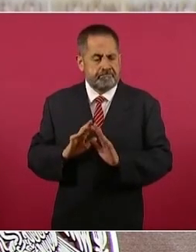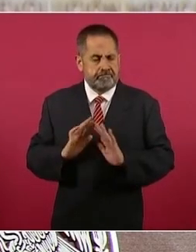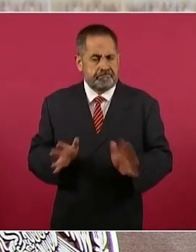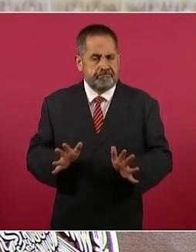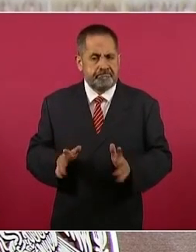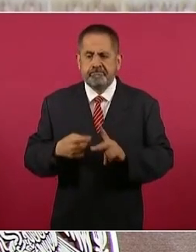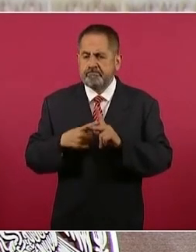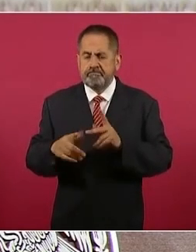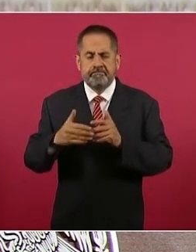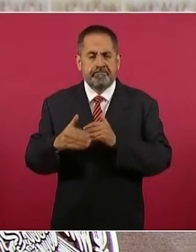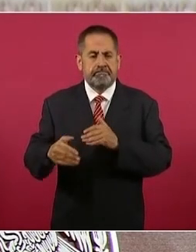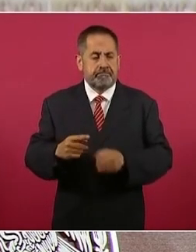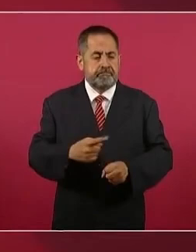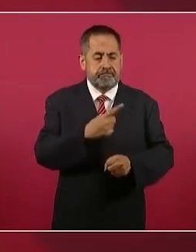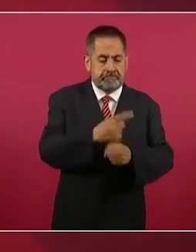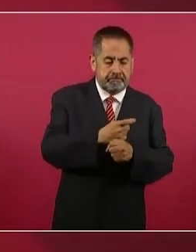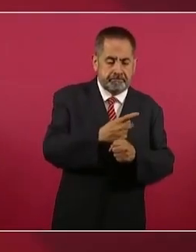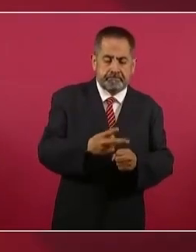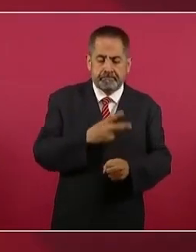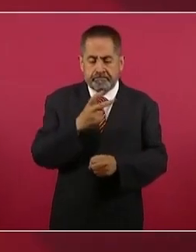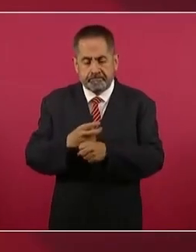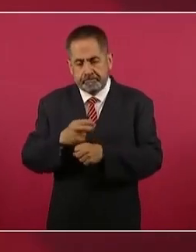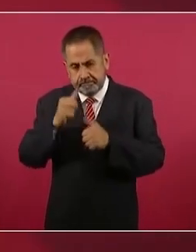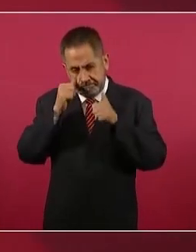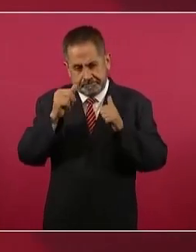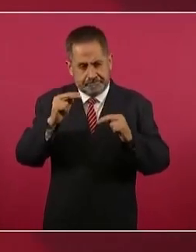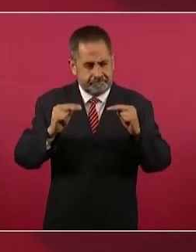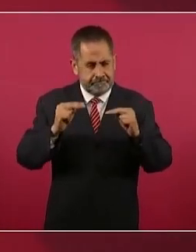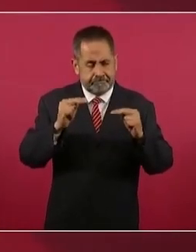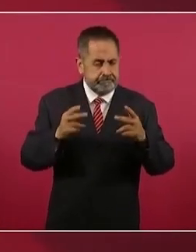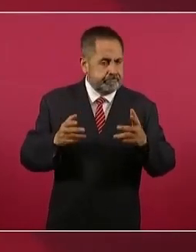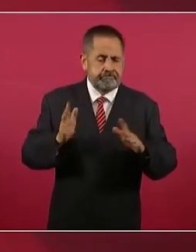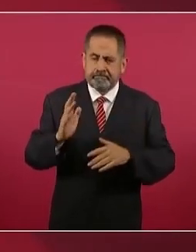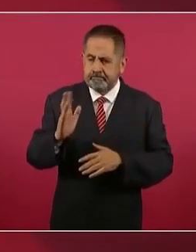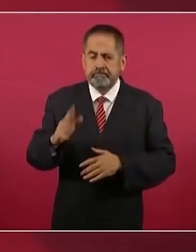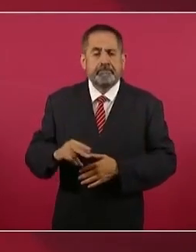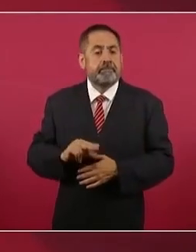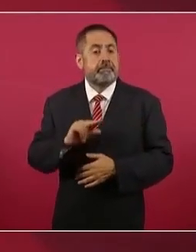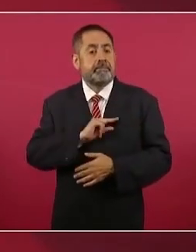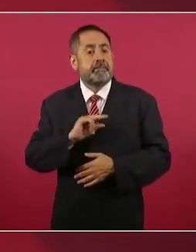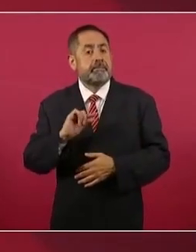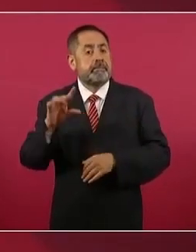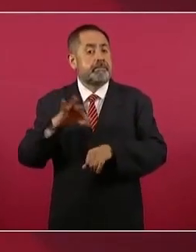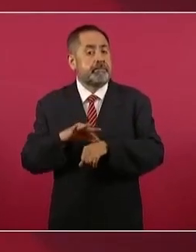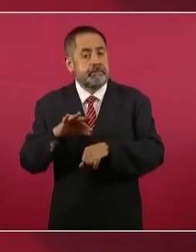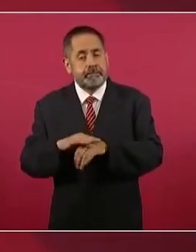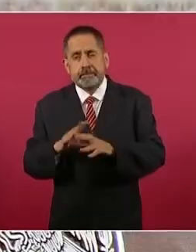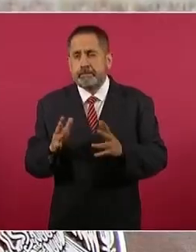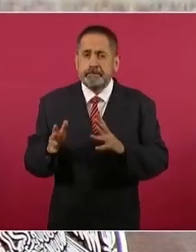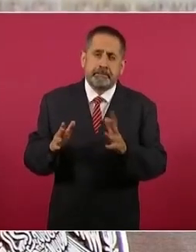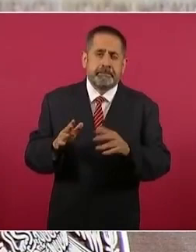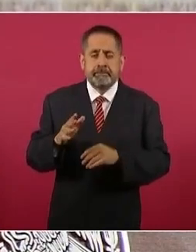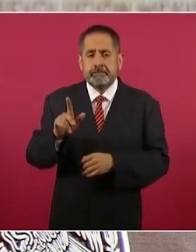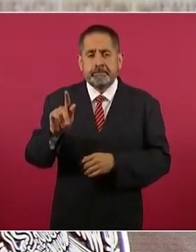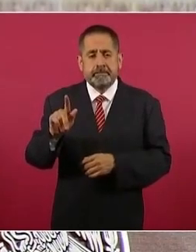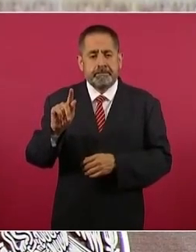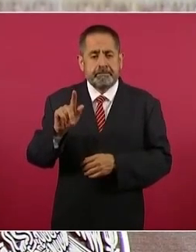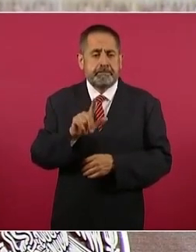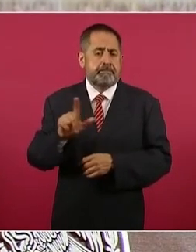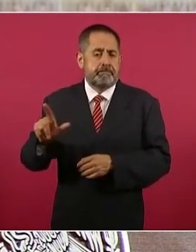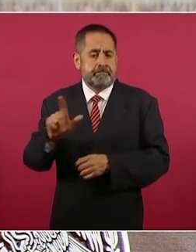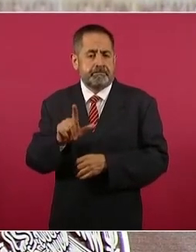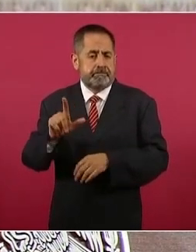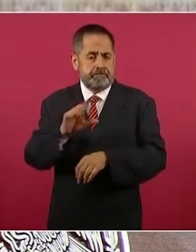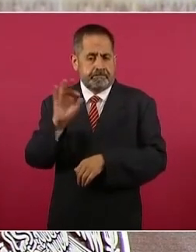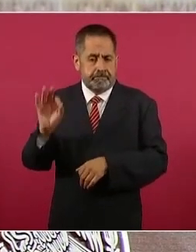el segundo y el primer nivel de atención en médicos especialistas estamos con una cobertura del 77 por